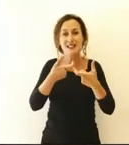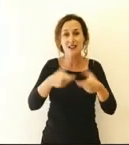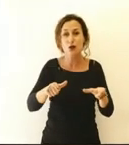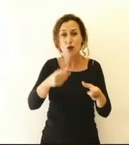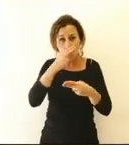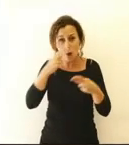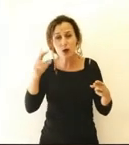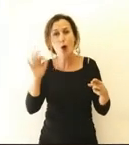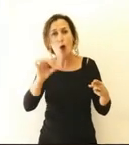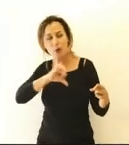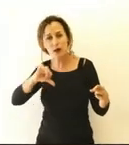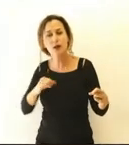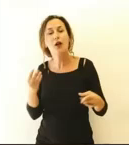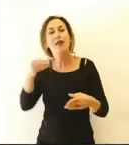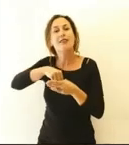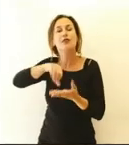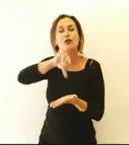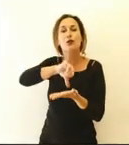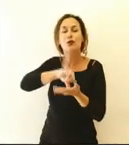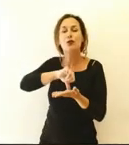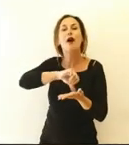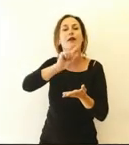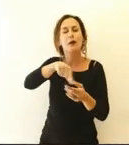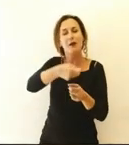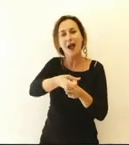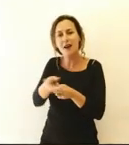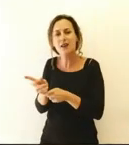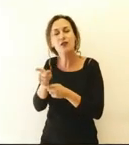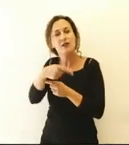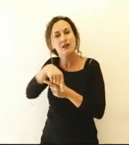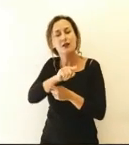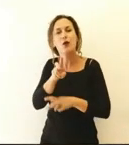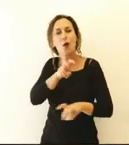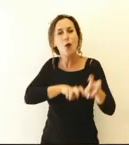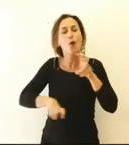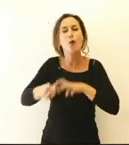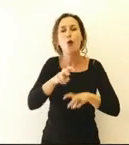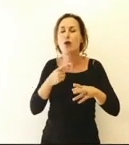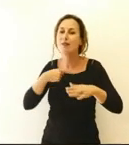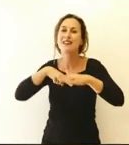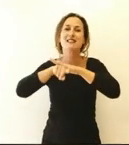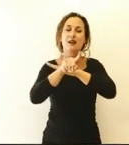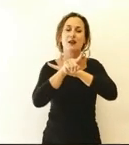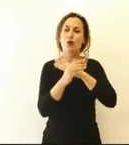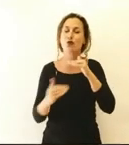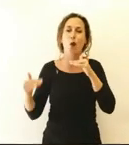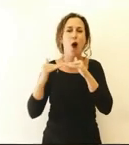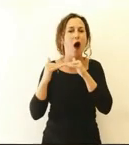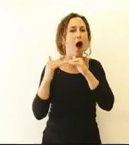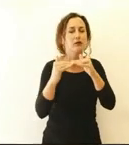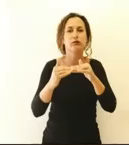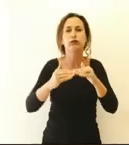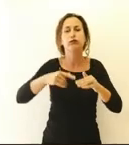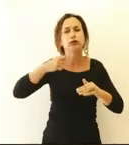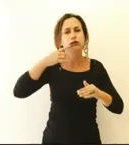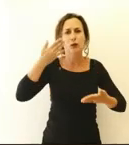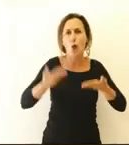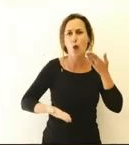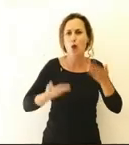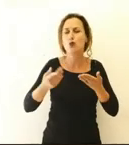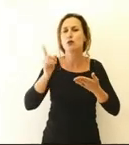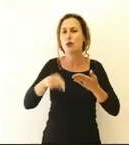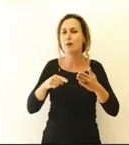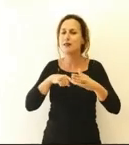intervienen en las ciudades y núcleos urbanos y que buscan un desarrollo equitativo, justo y sostenible desde sus distintos ámbitos de